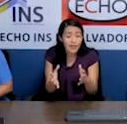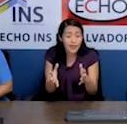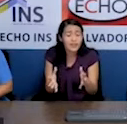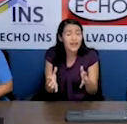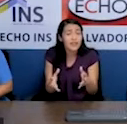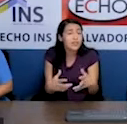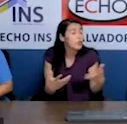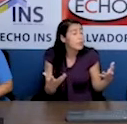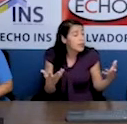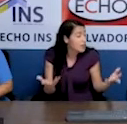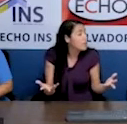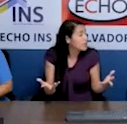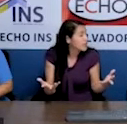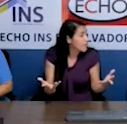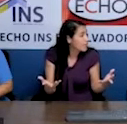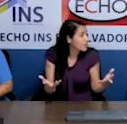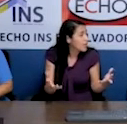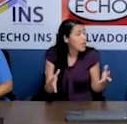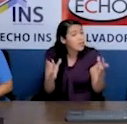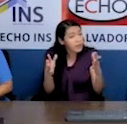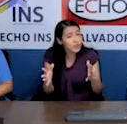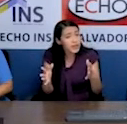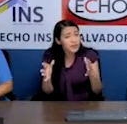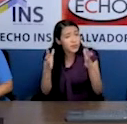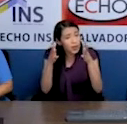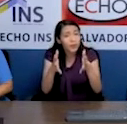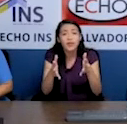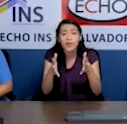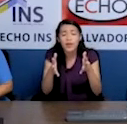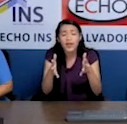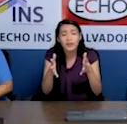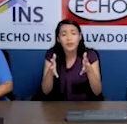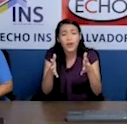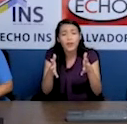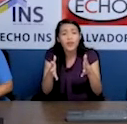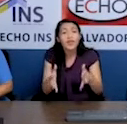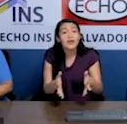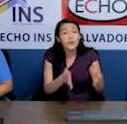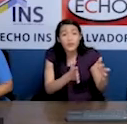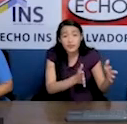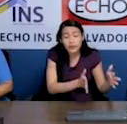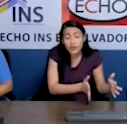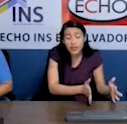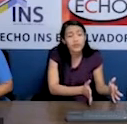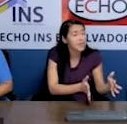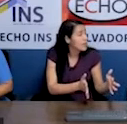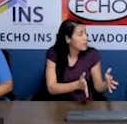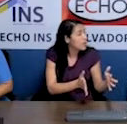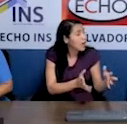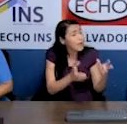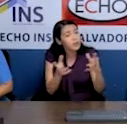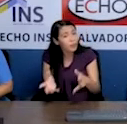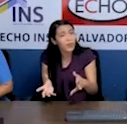son entidades que son quimiosensibles. Y muchas veces para poder mejorar este cuadro, una dosis